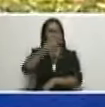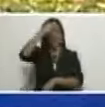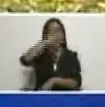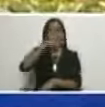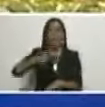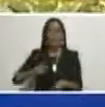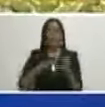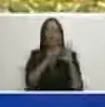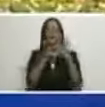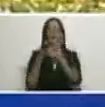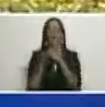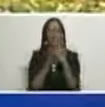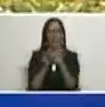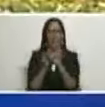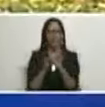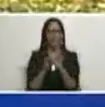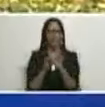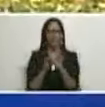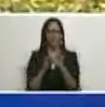pueblo unido.